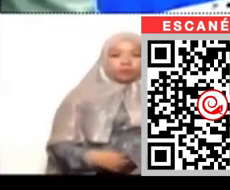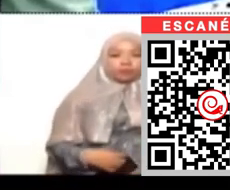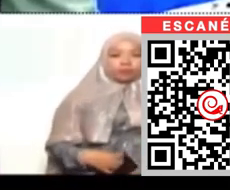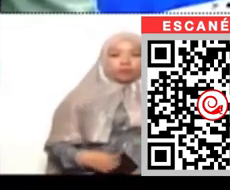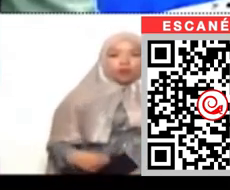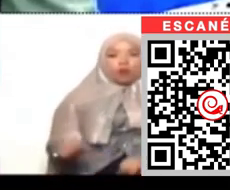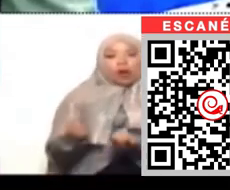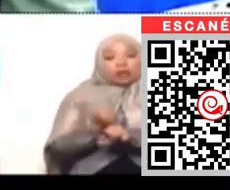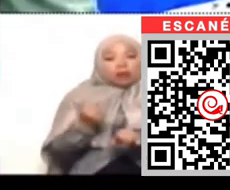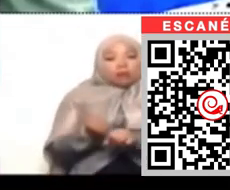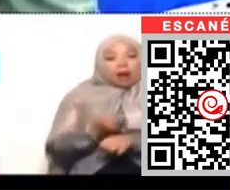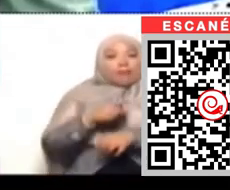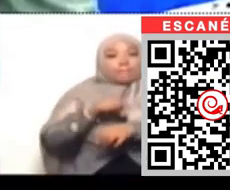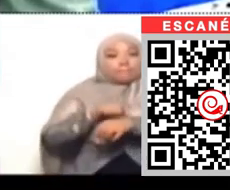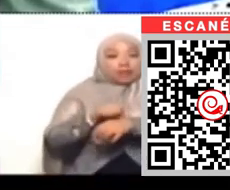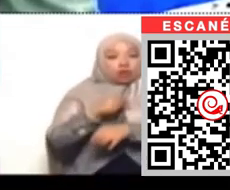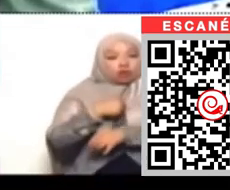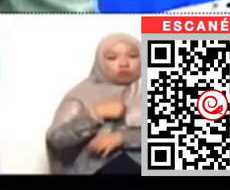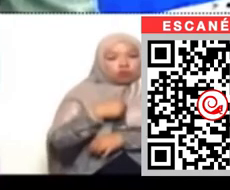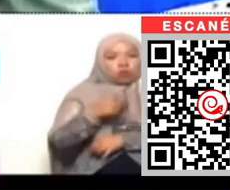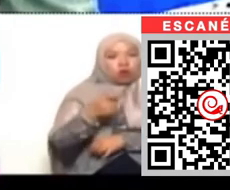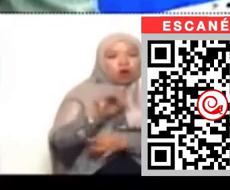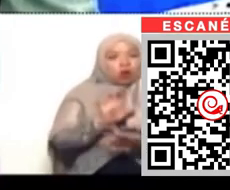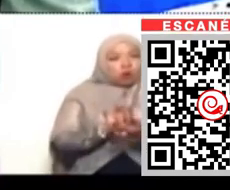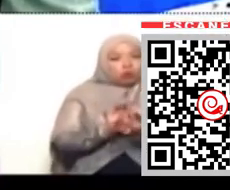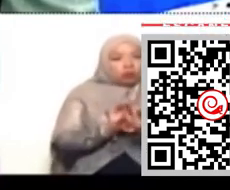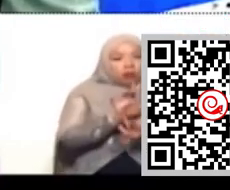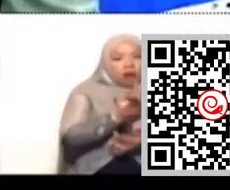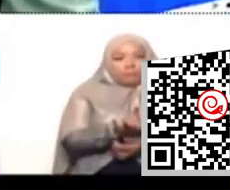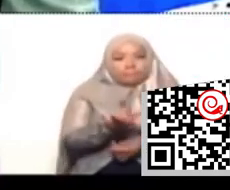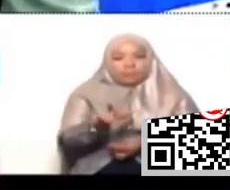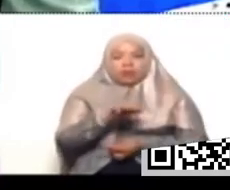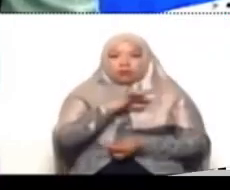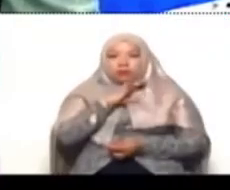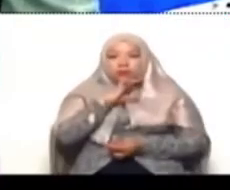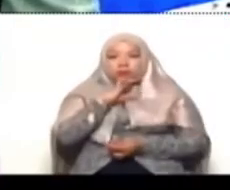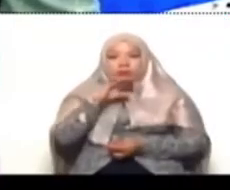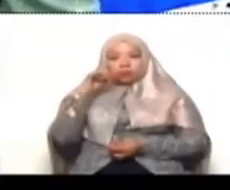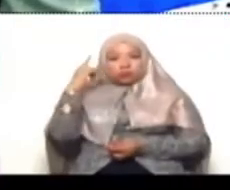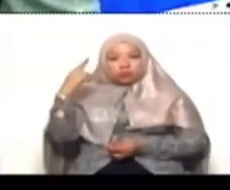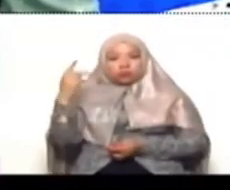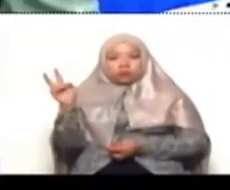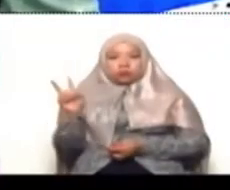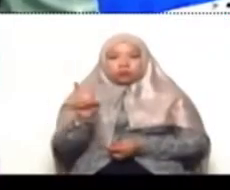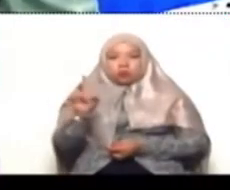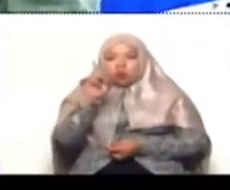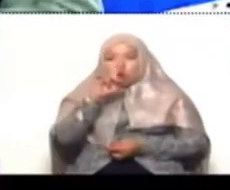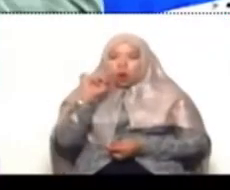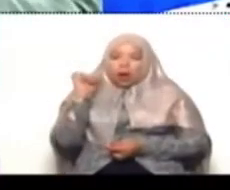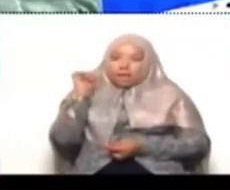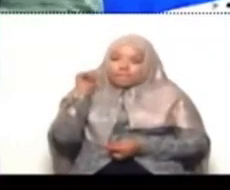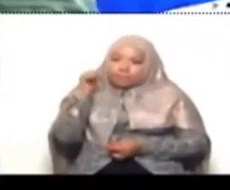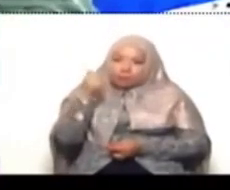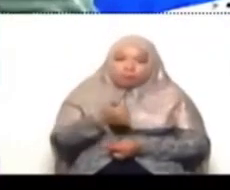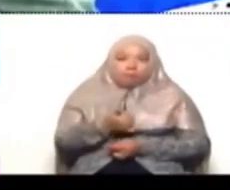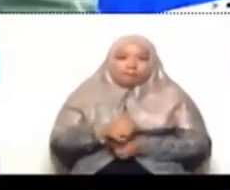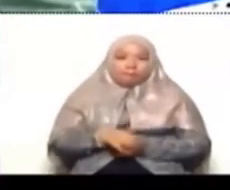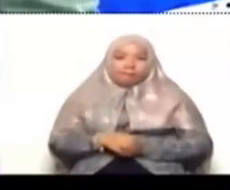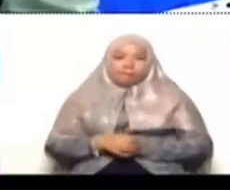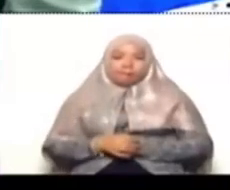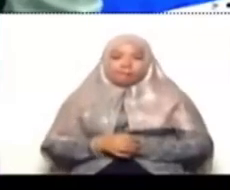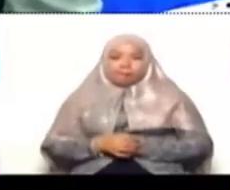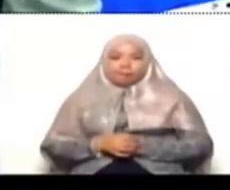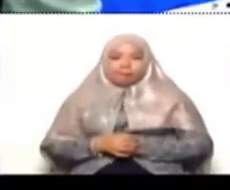trabajabas, pues, en la medicina. Correcto. De manera directa. Uno de los mejores psiquiatras que ha tenido el país en muchos años. Una generación de